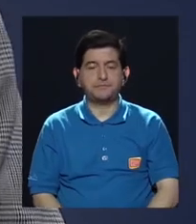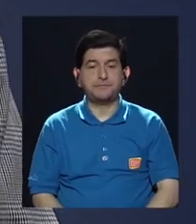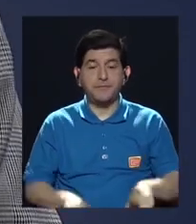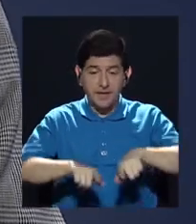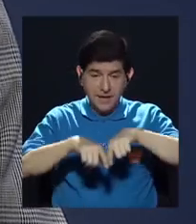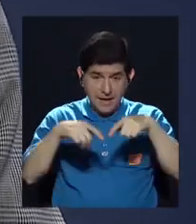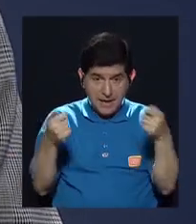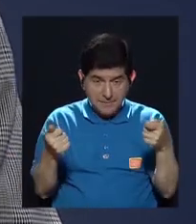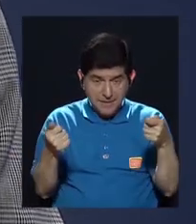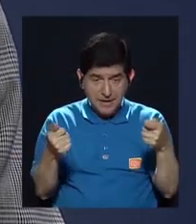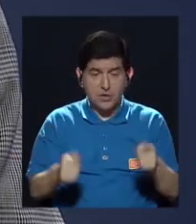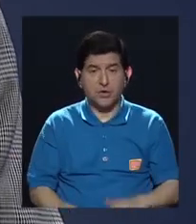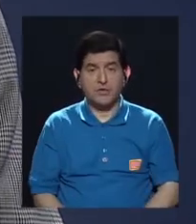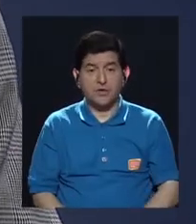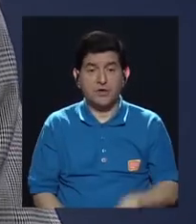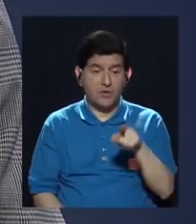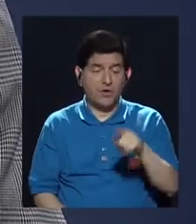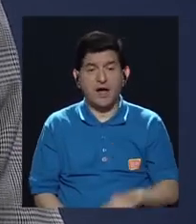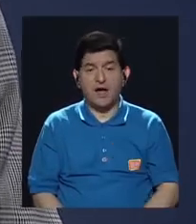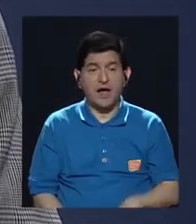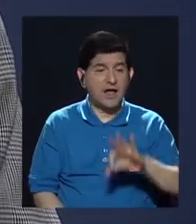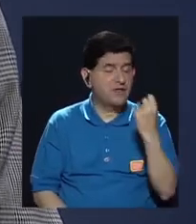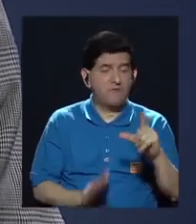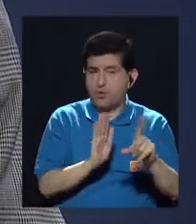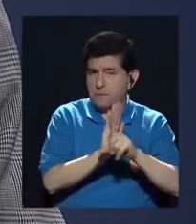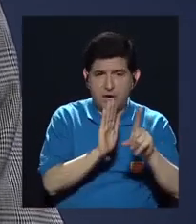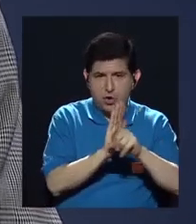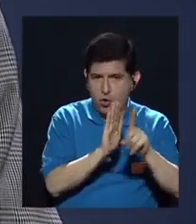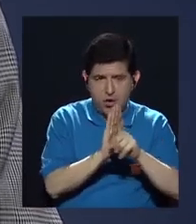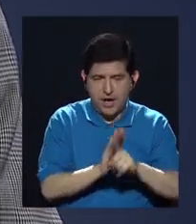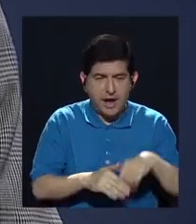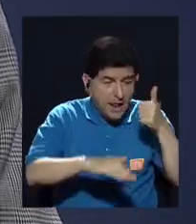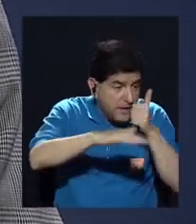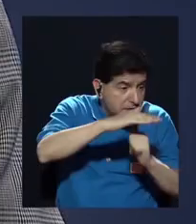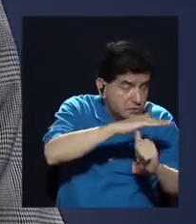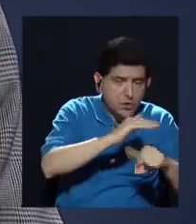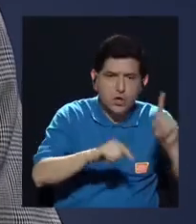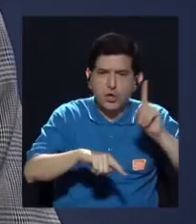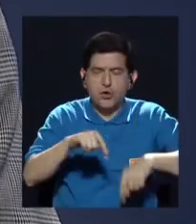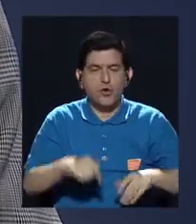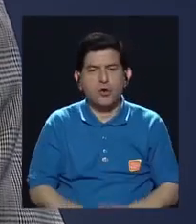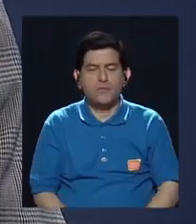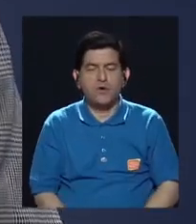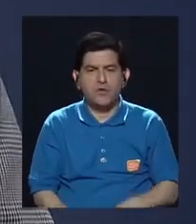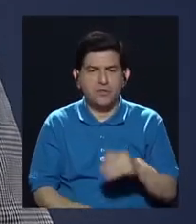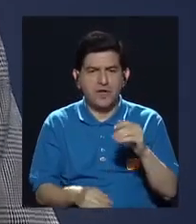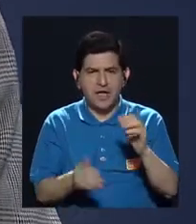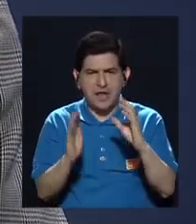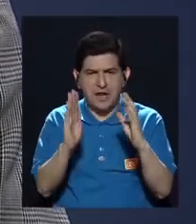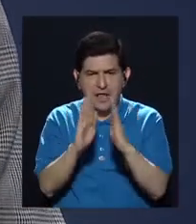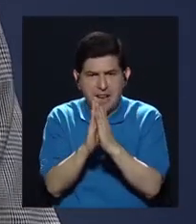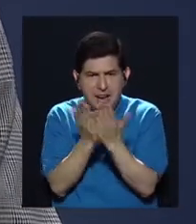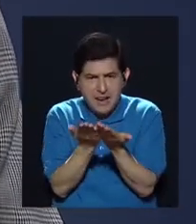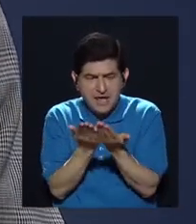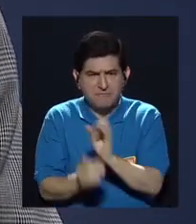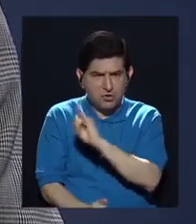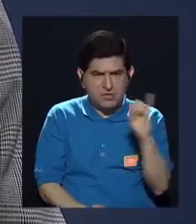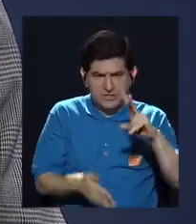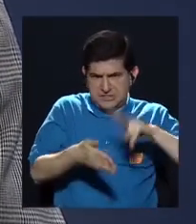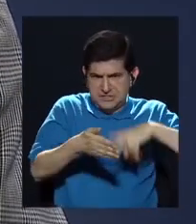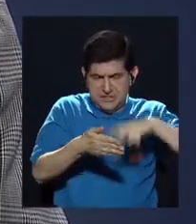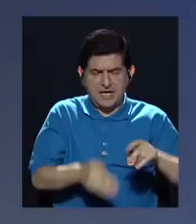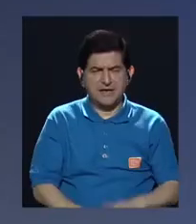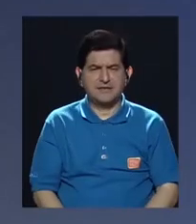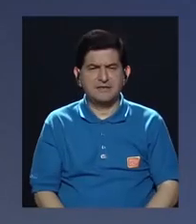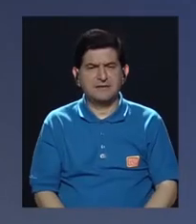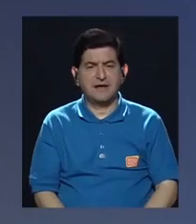El periódico se hacía en mimeógrafos ilegalmente, no se podían leer obras de izquierda. Fue un periodo. Y la relación